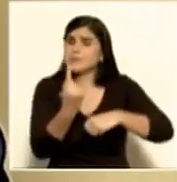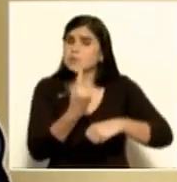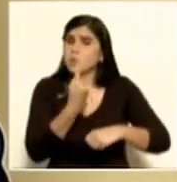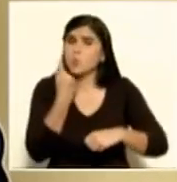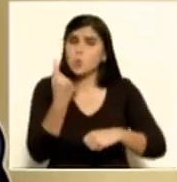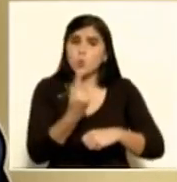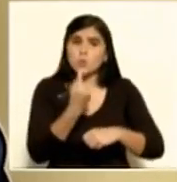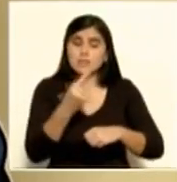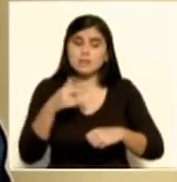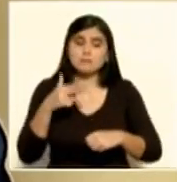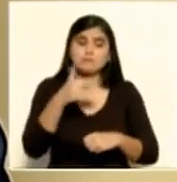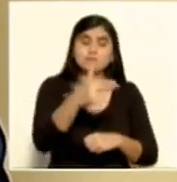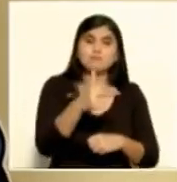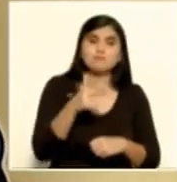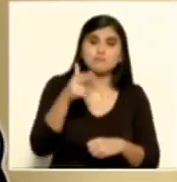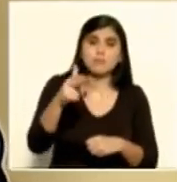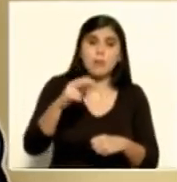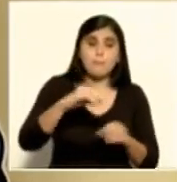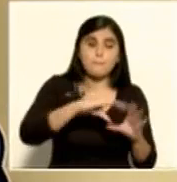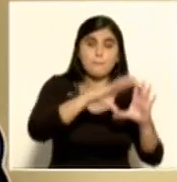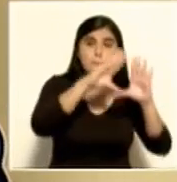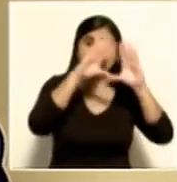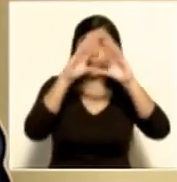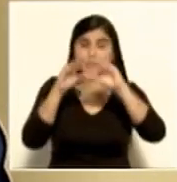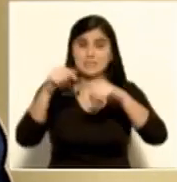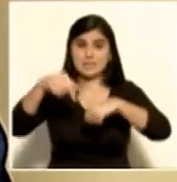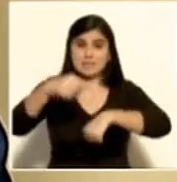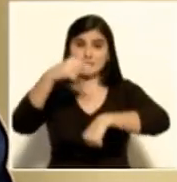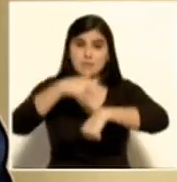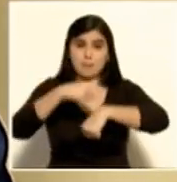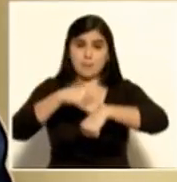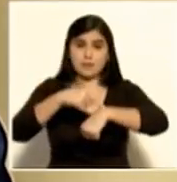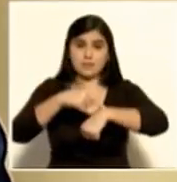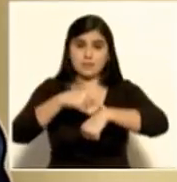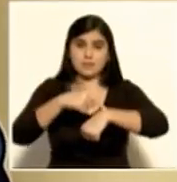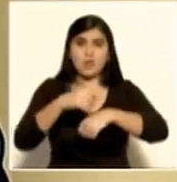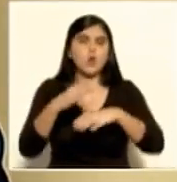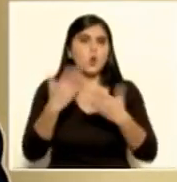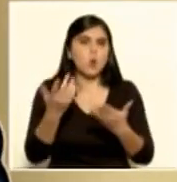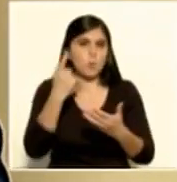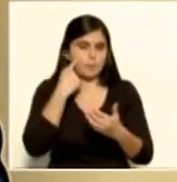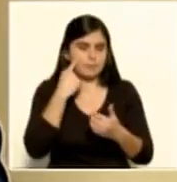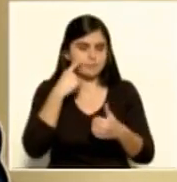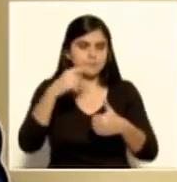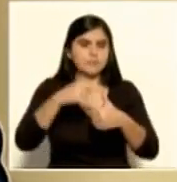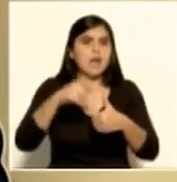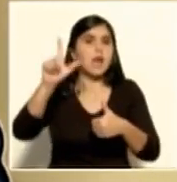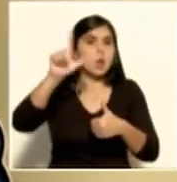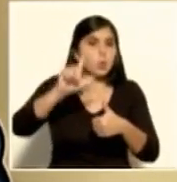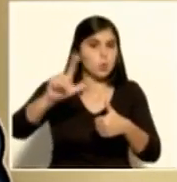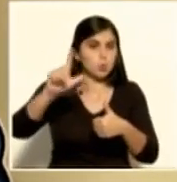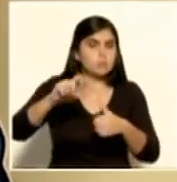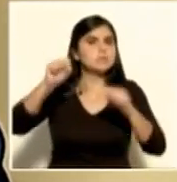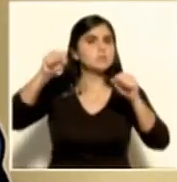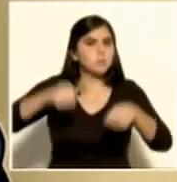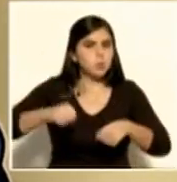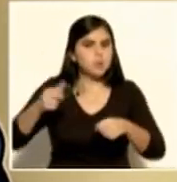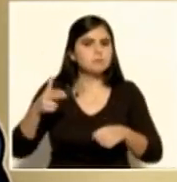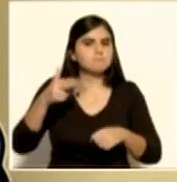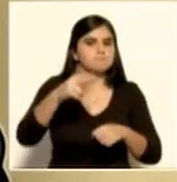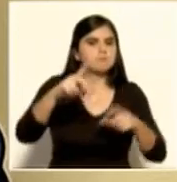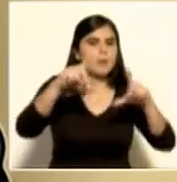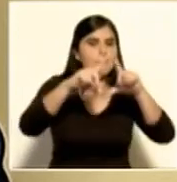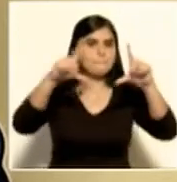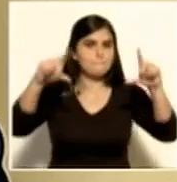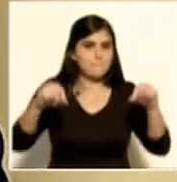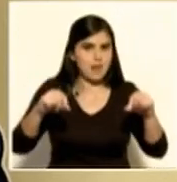la circulación durante 24 horas en este periodo de la siguiente manera. Lunes circulan las